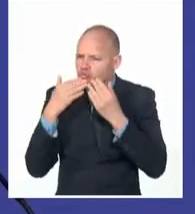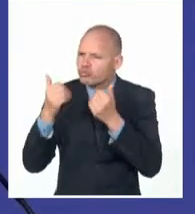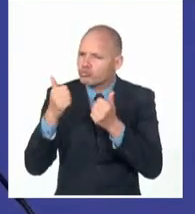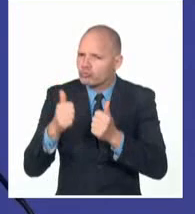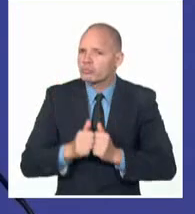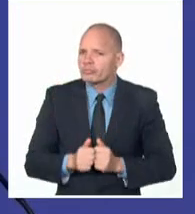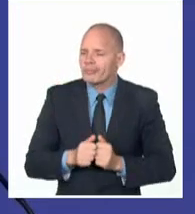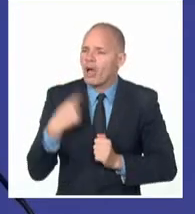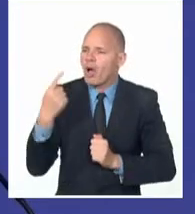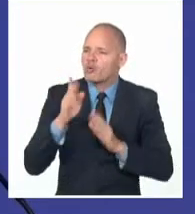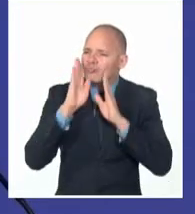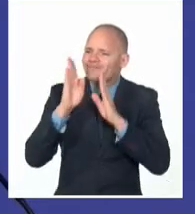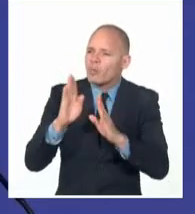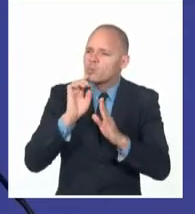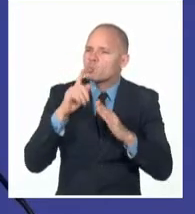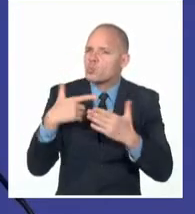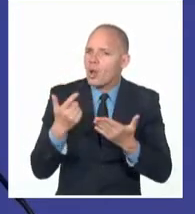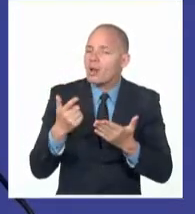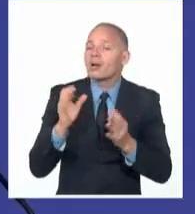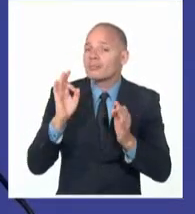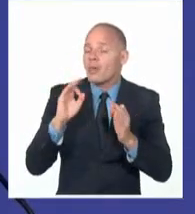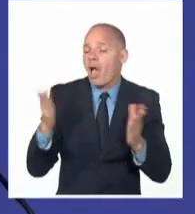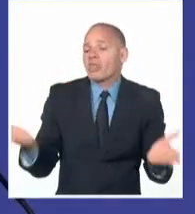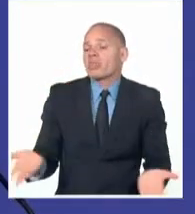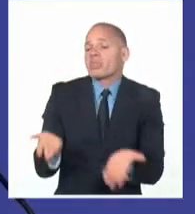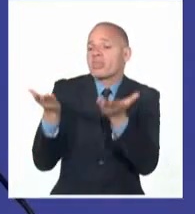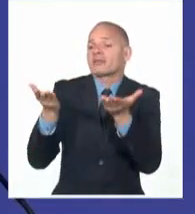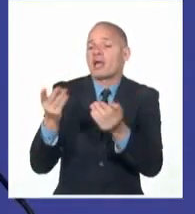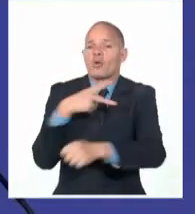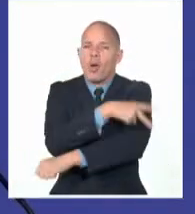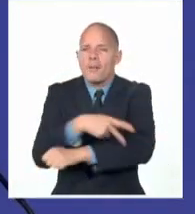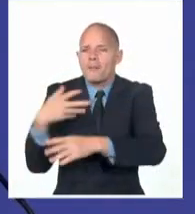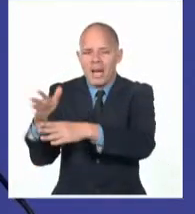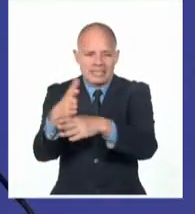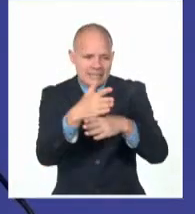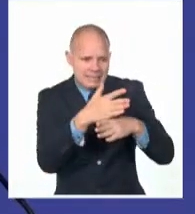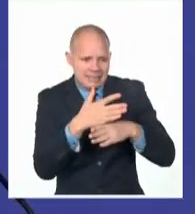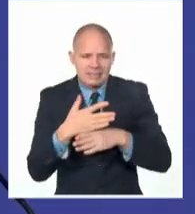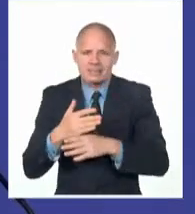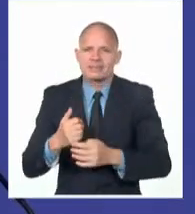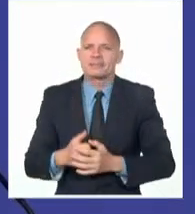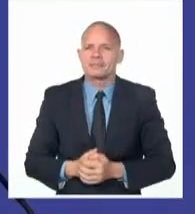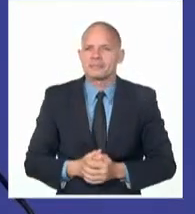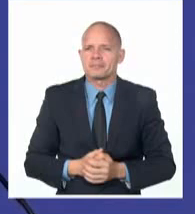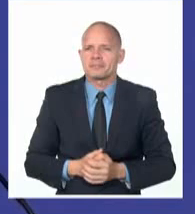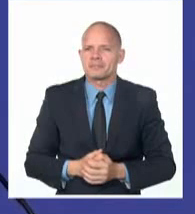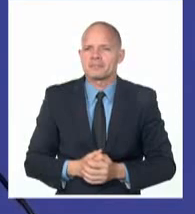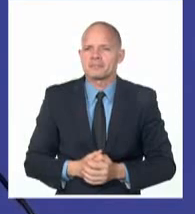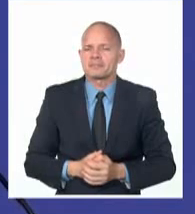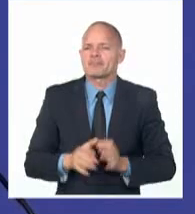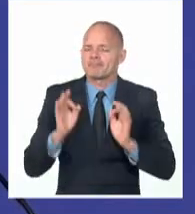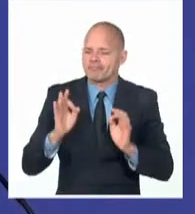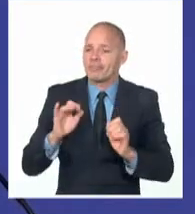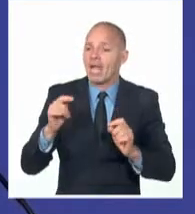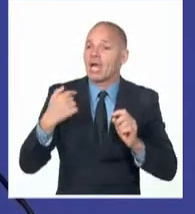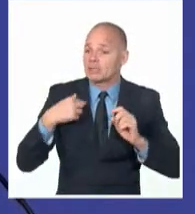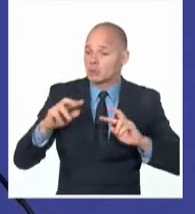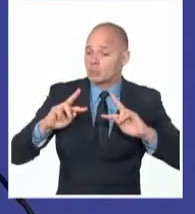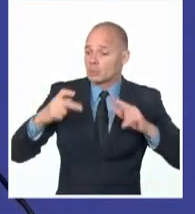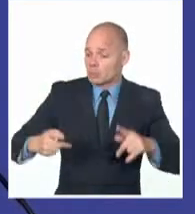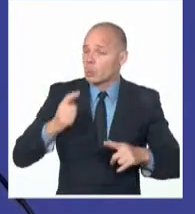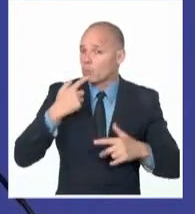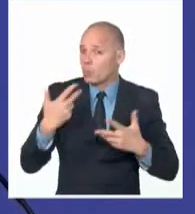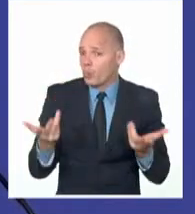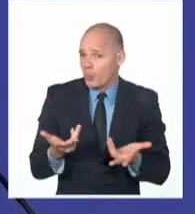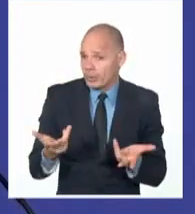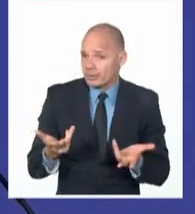dirigidos al desarrollo y bienestar de nuestros pueblos y naciones. De igual modo, ratificamos la